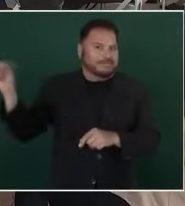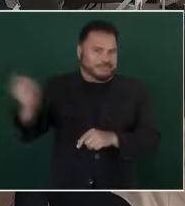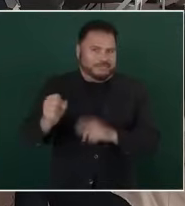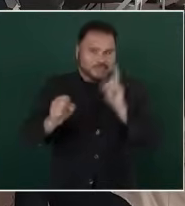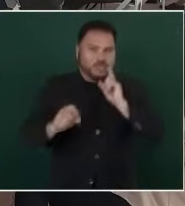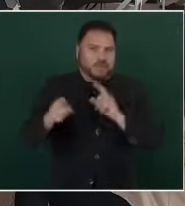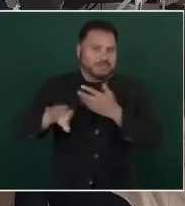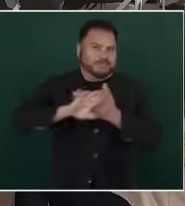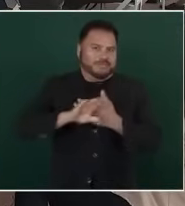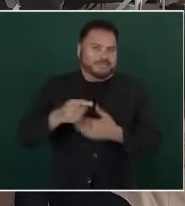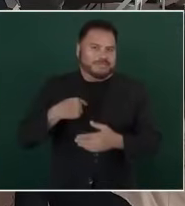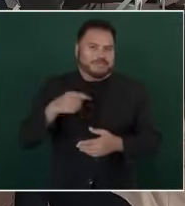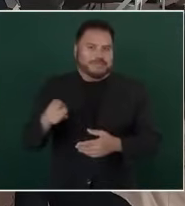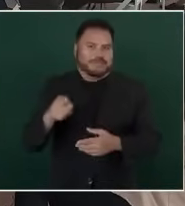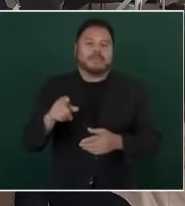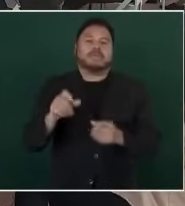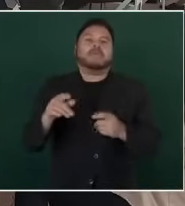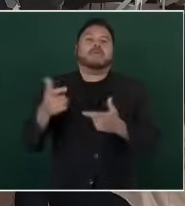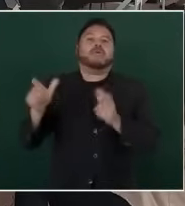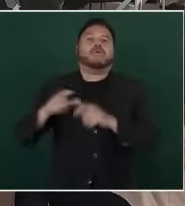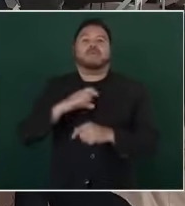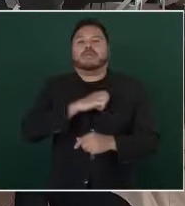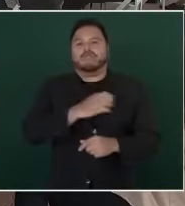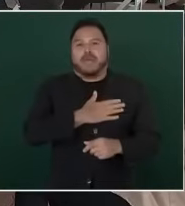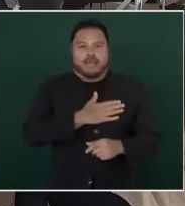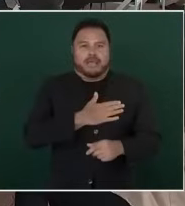es un partido de España,